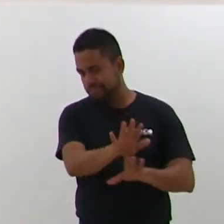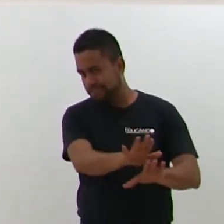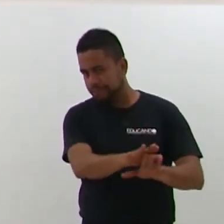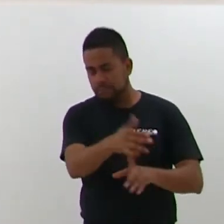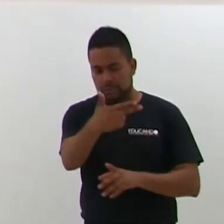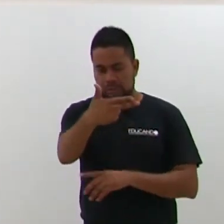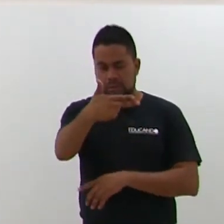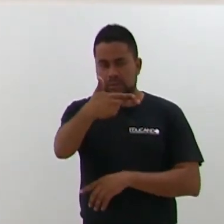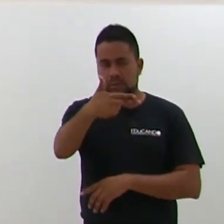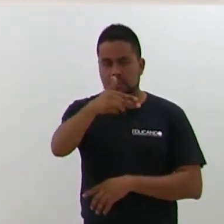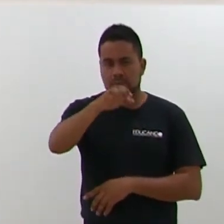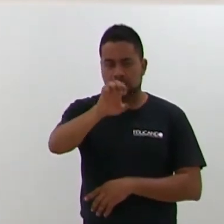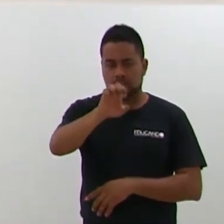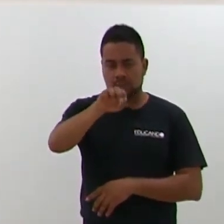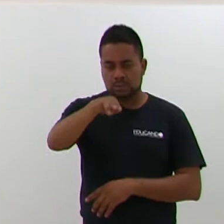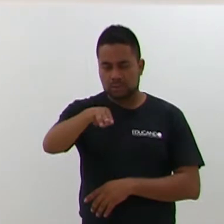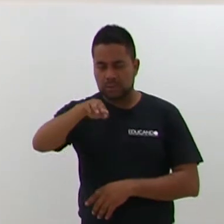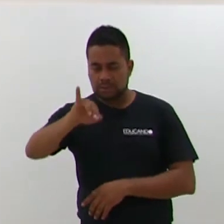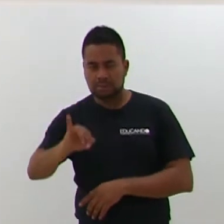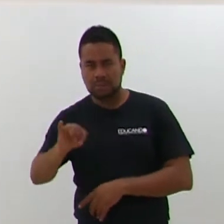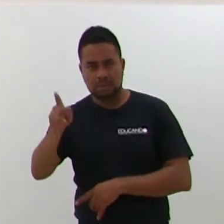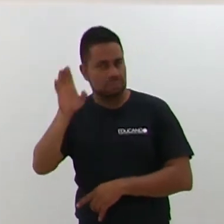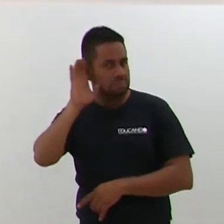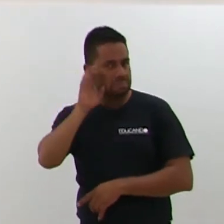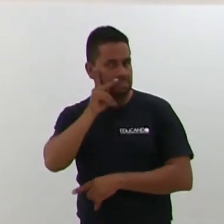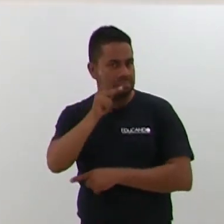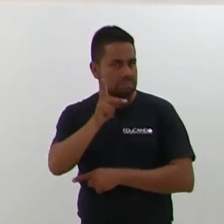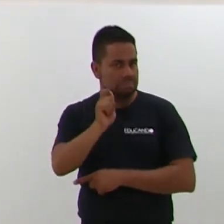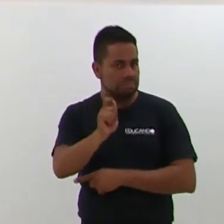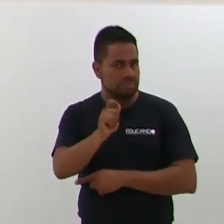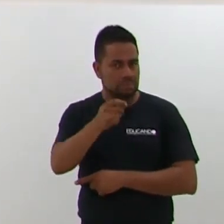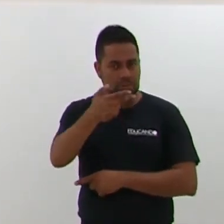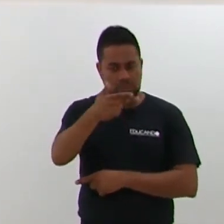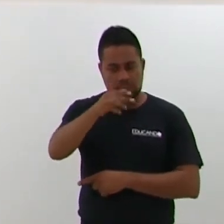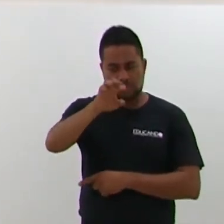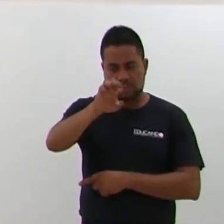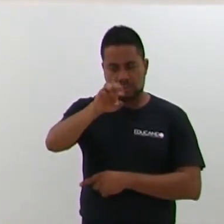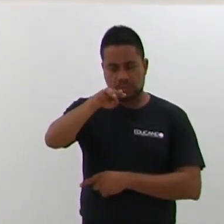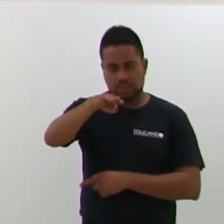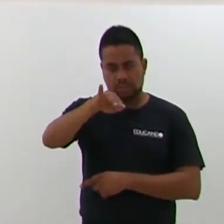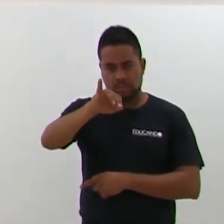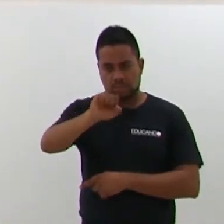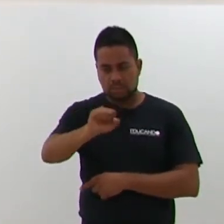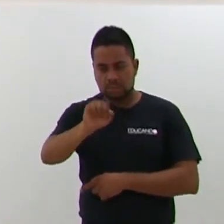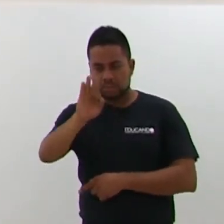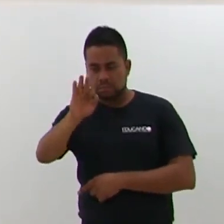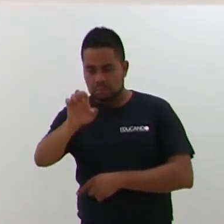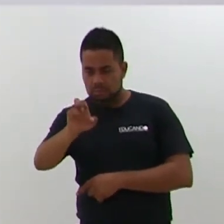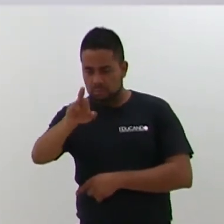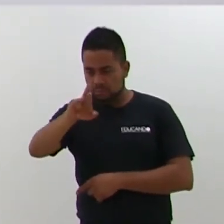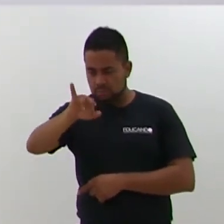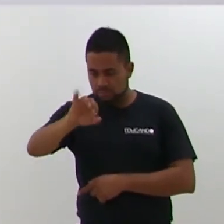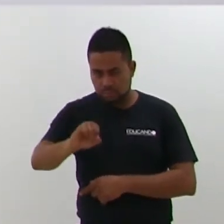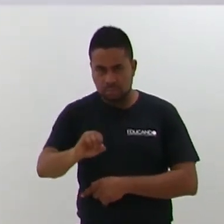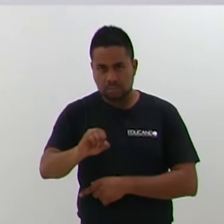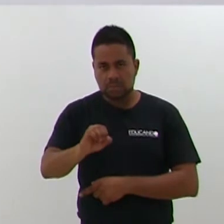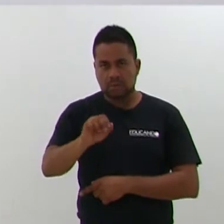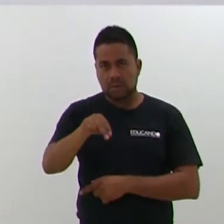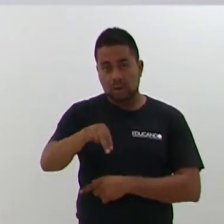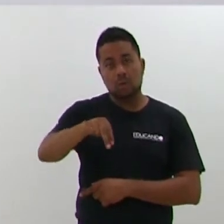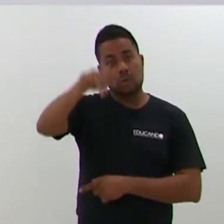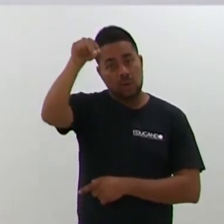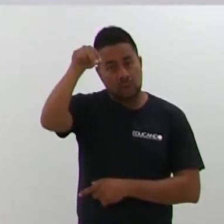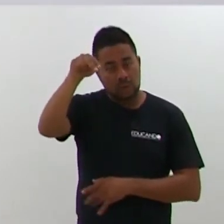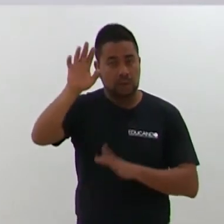¿han escuchado alguna palabra que empiece con emi? Por ejemplo, hemisferio, ¿verdad? Hemisferio, el hemisferio